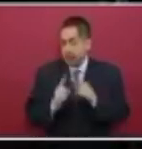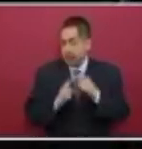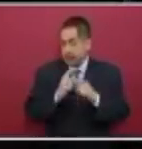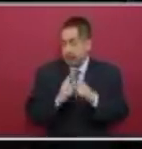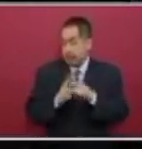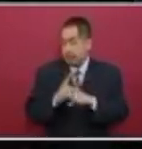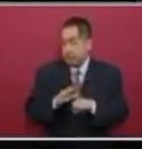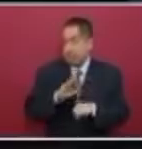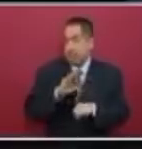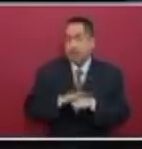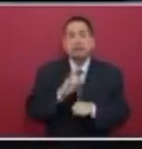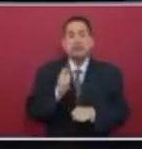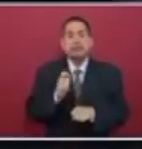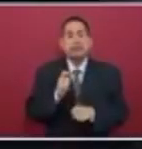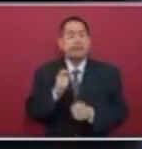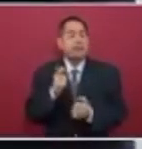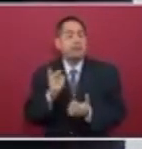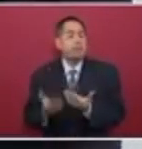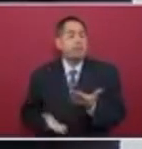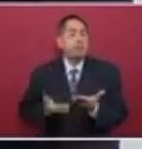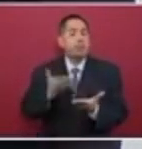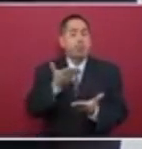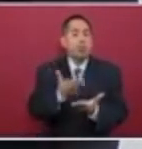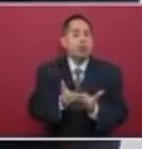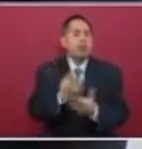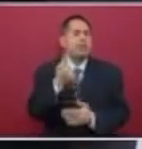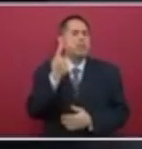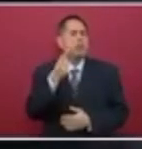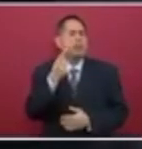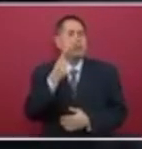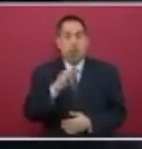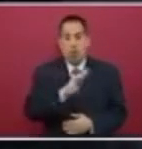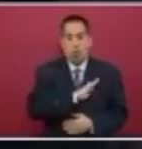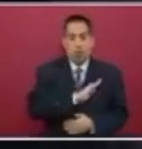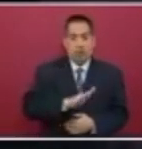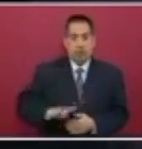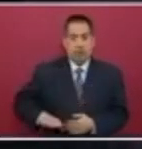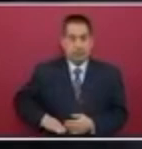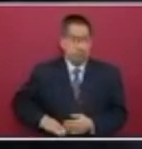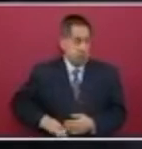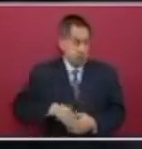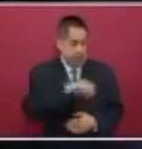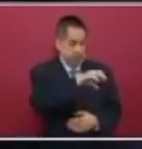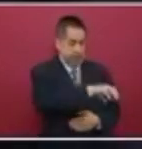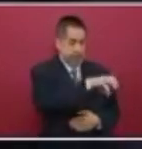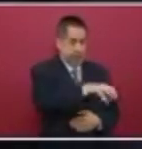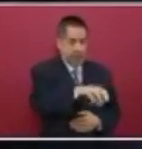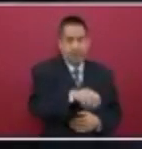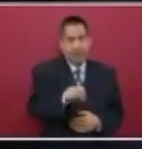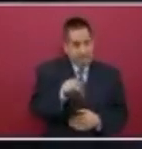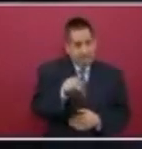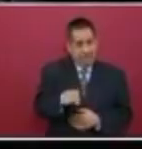propuesta para que los municipios por donde pasó